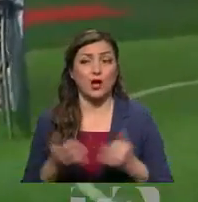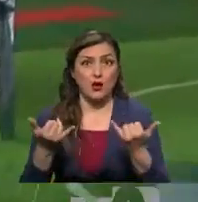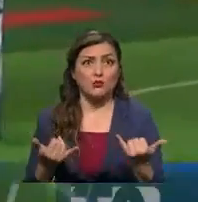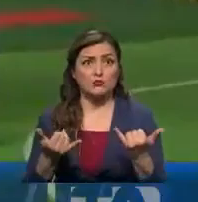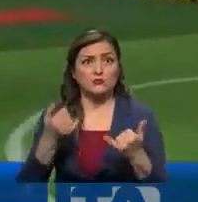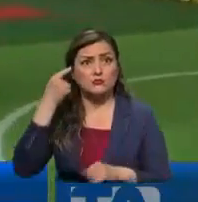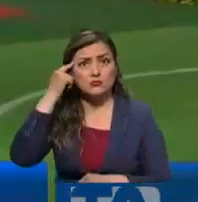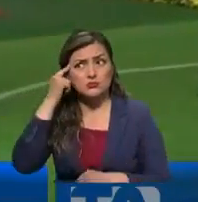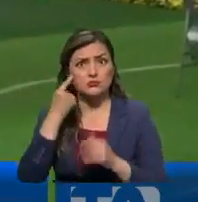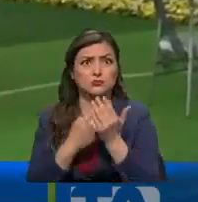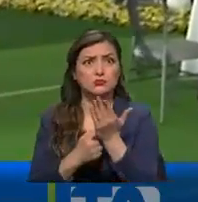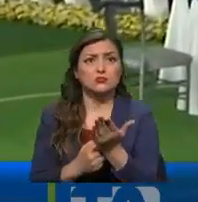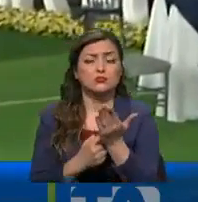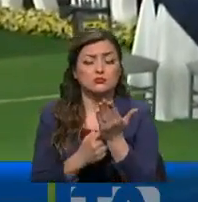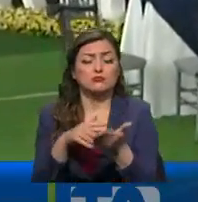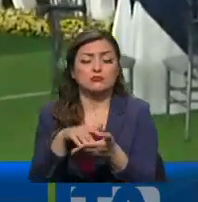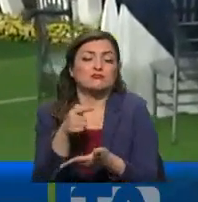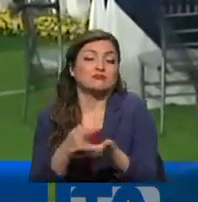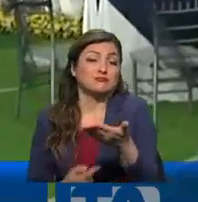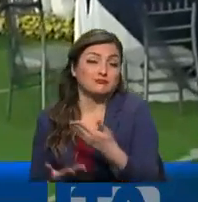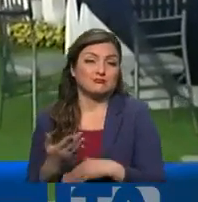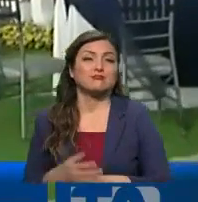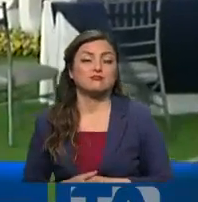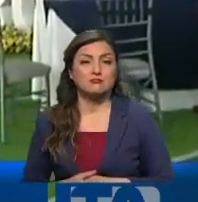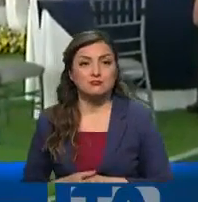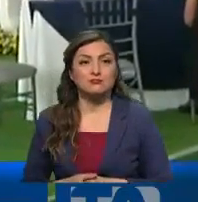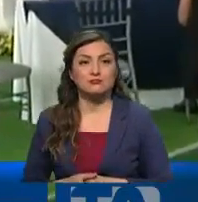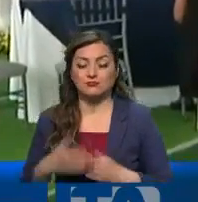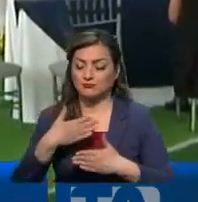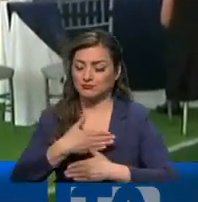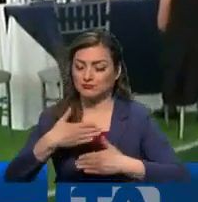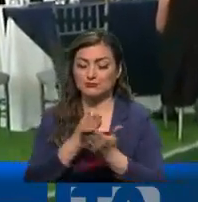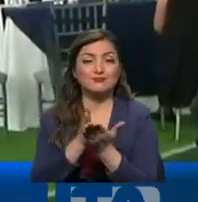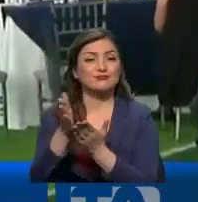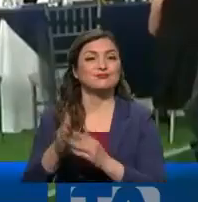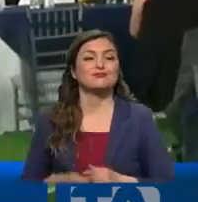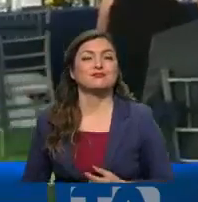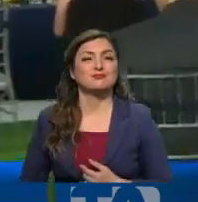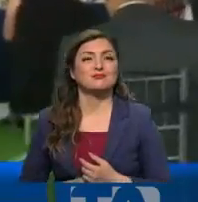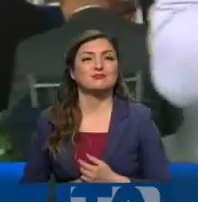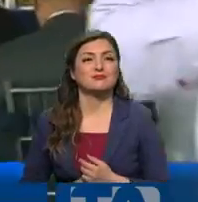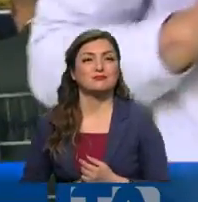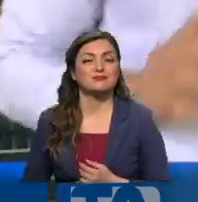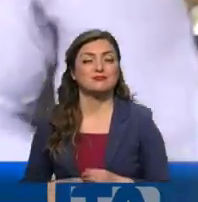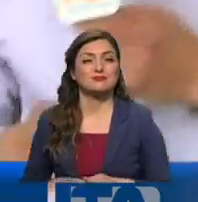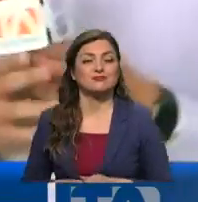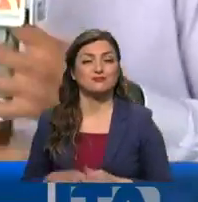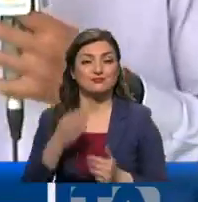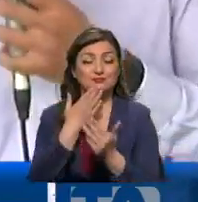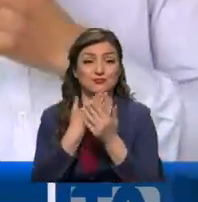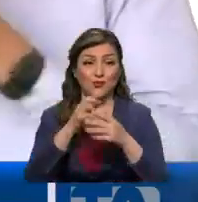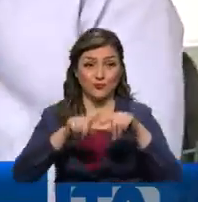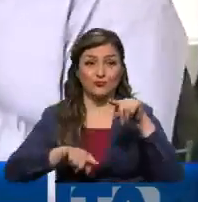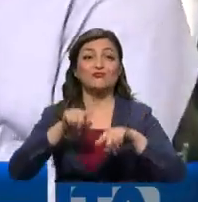para pensar muy bien lo que tengo que estudiar para poder disfrutar mi carrera. Perfecto, María, muchísimas gracias, amigos